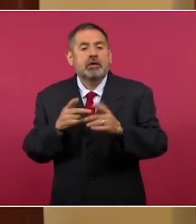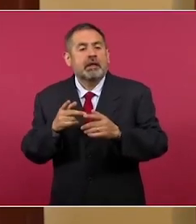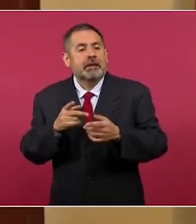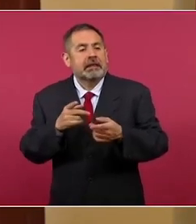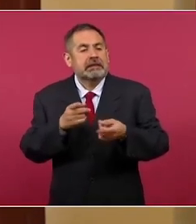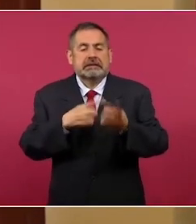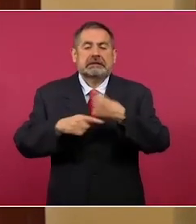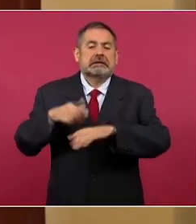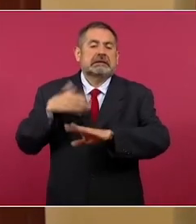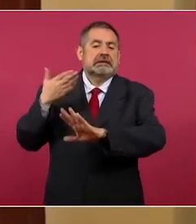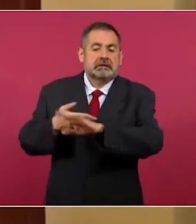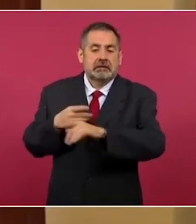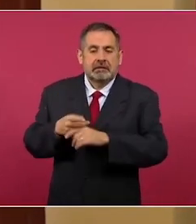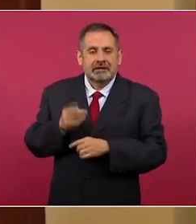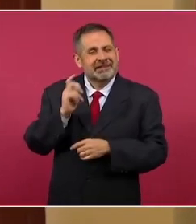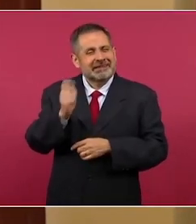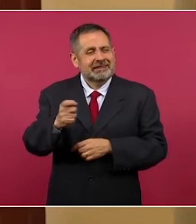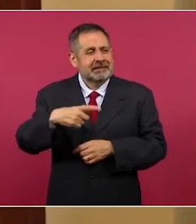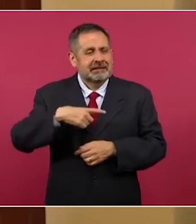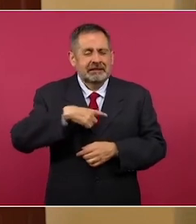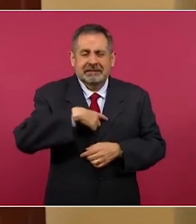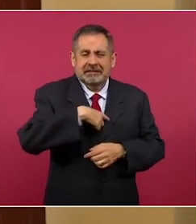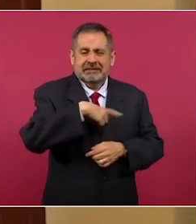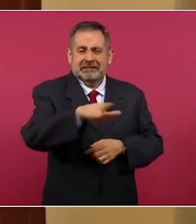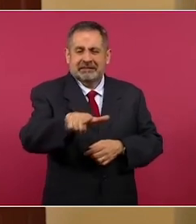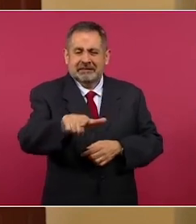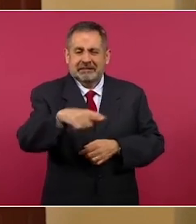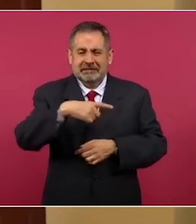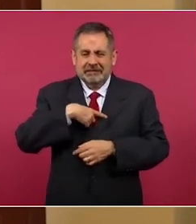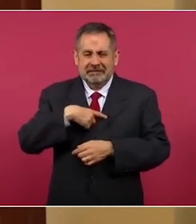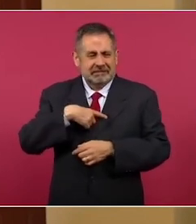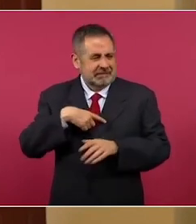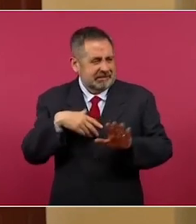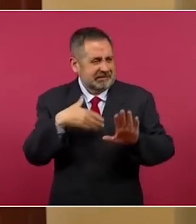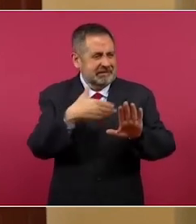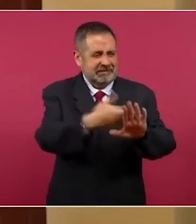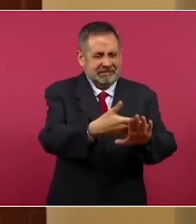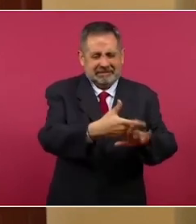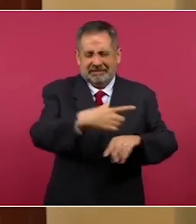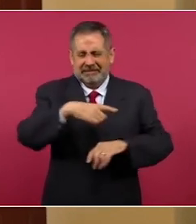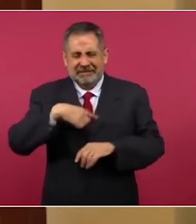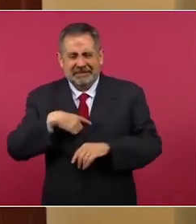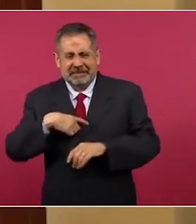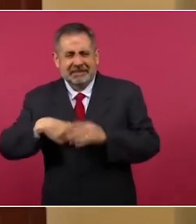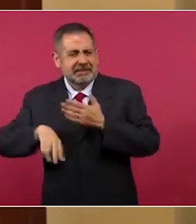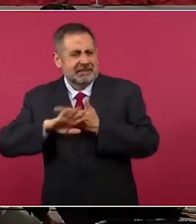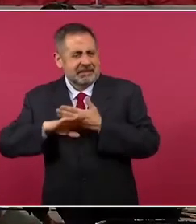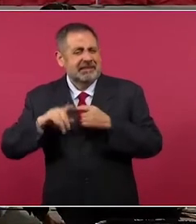Eso se llama karma o justicia divina.